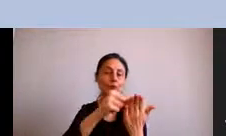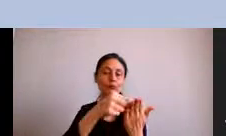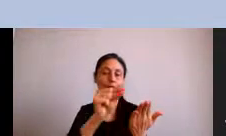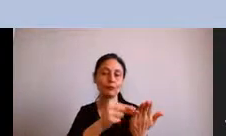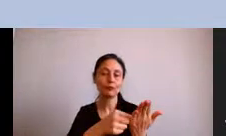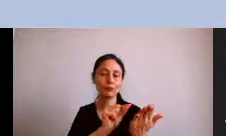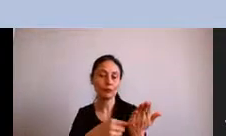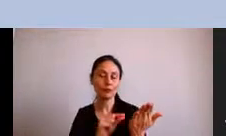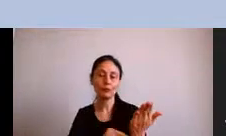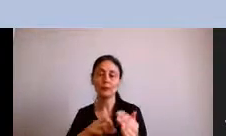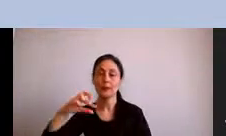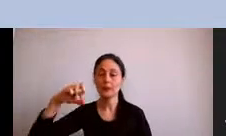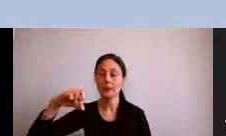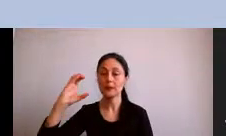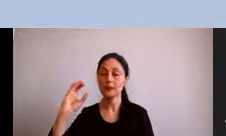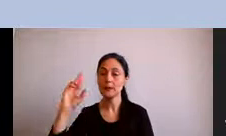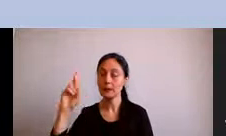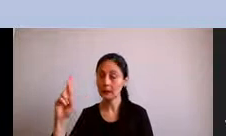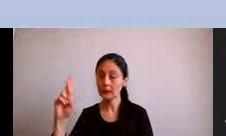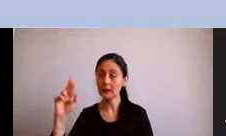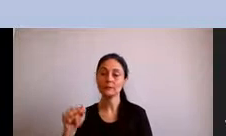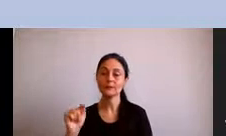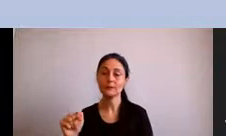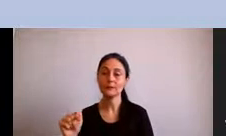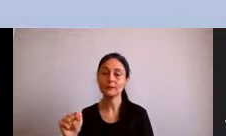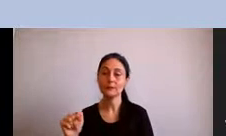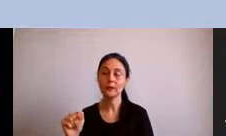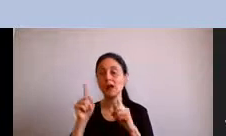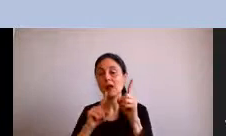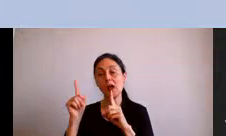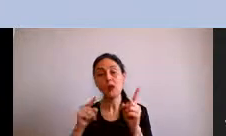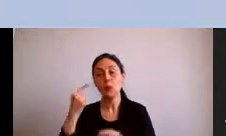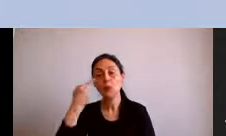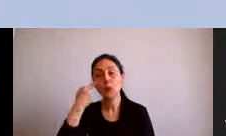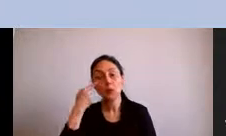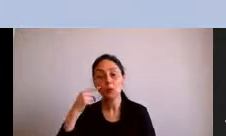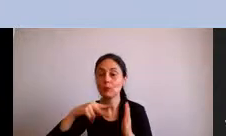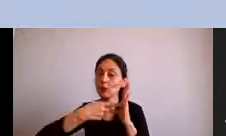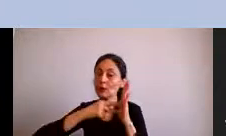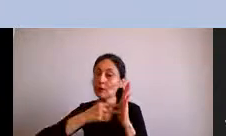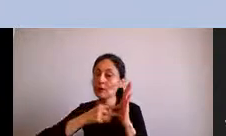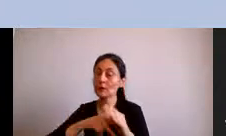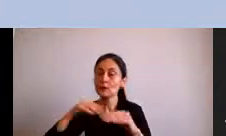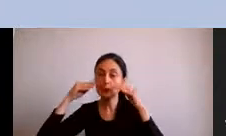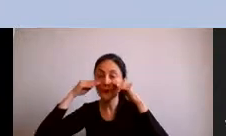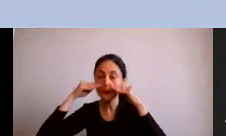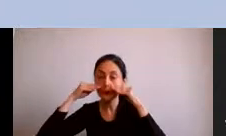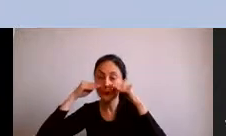que habrá tenido algún problema alguno de nosotros sobre la visión o su cansancio visual, también si alguien tuvo